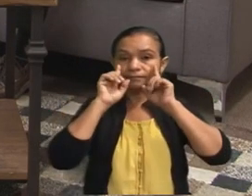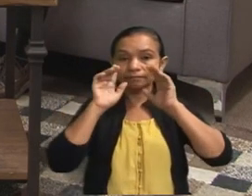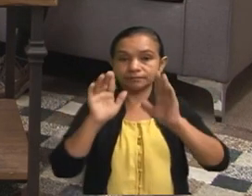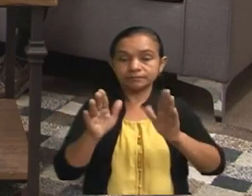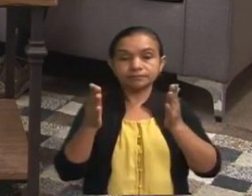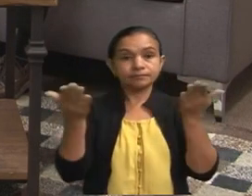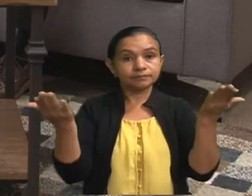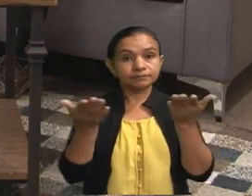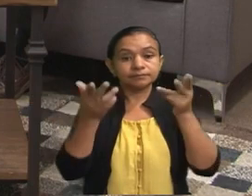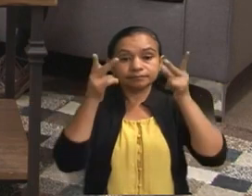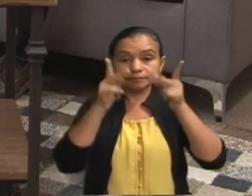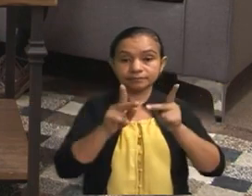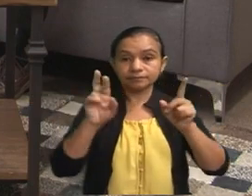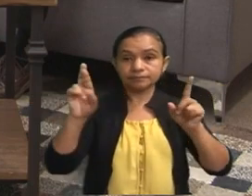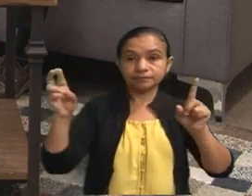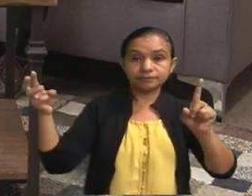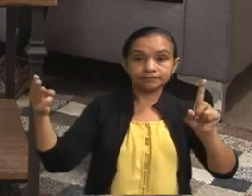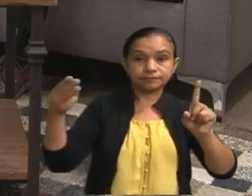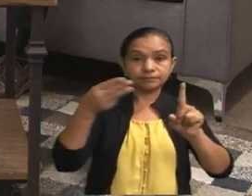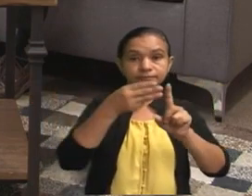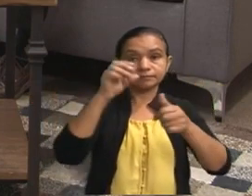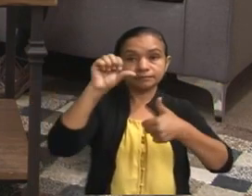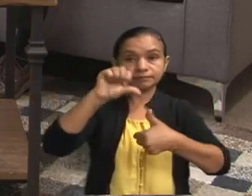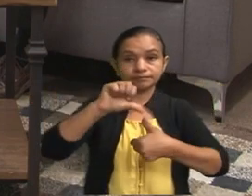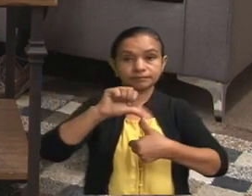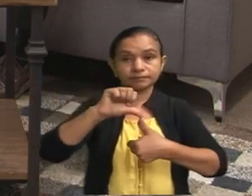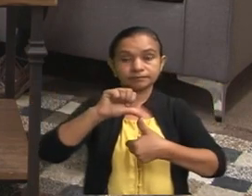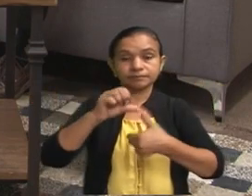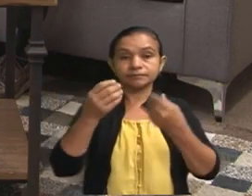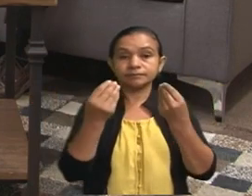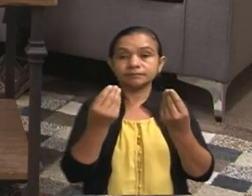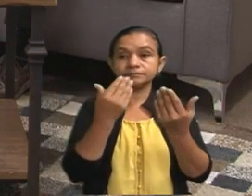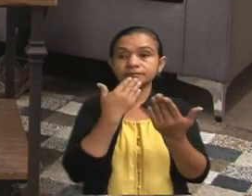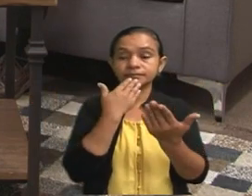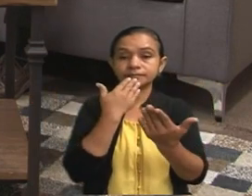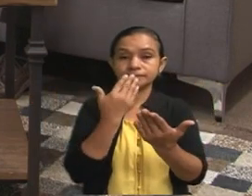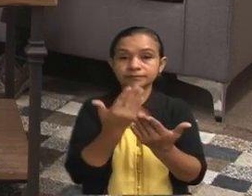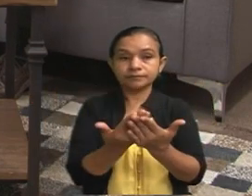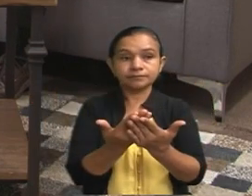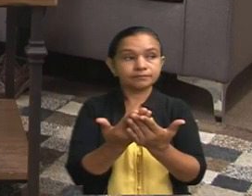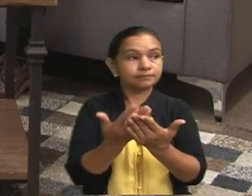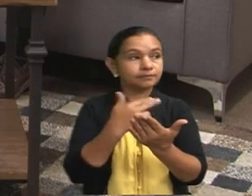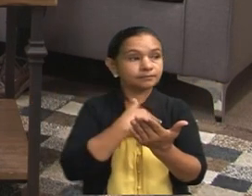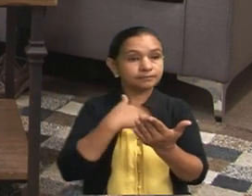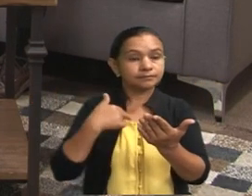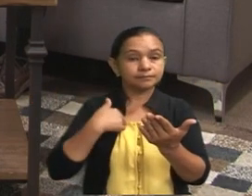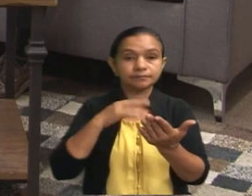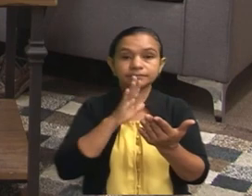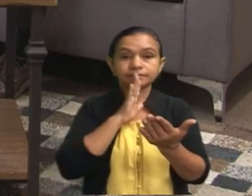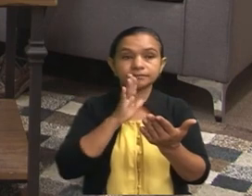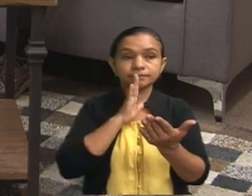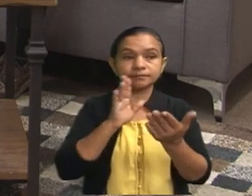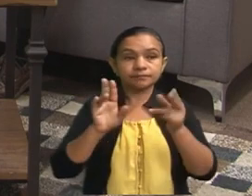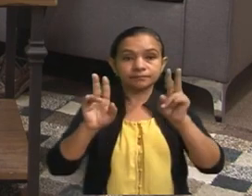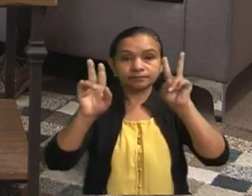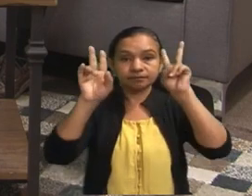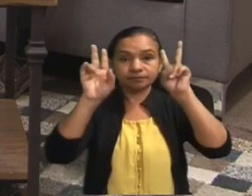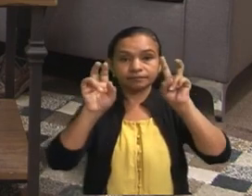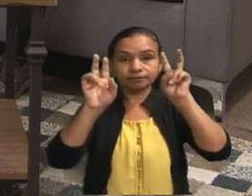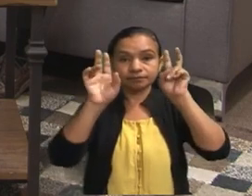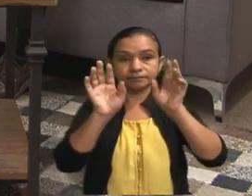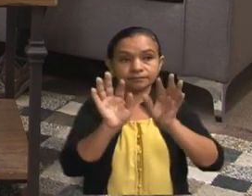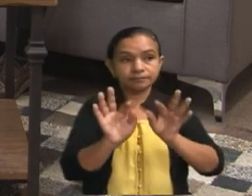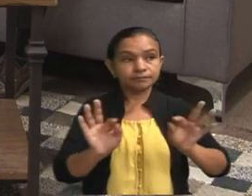este caso, claro, enfocado en el tsunami. Bienvenido. Bueno, muchísimas gracias por darnos la oportunidad de hablar de estos temas tan